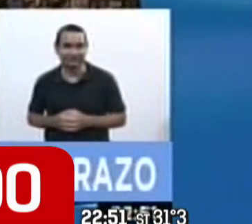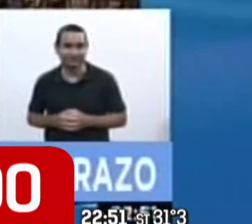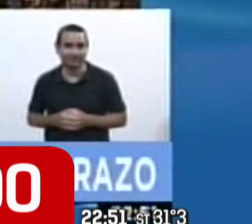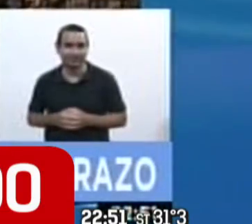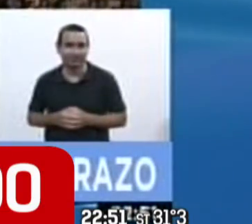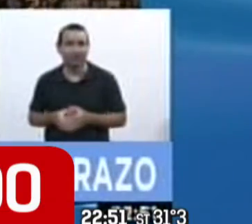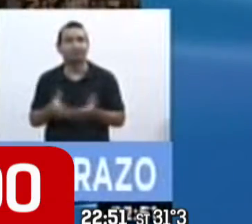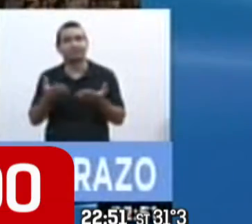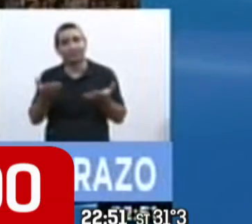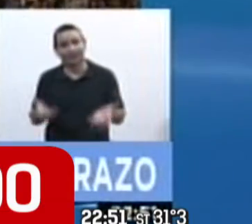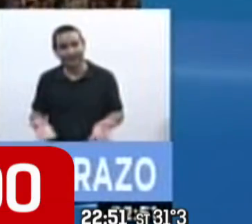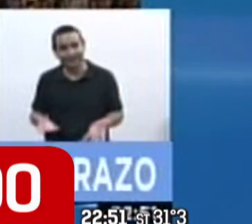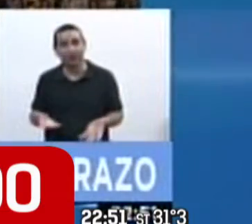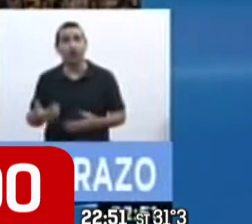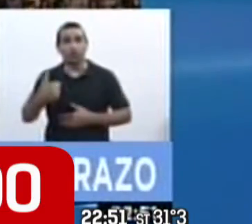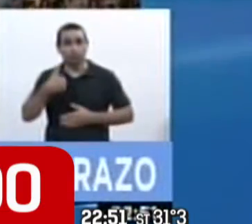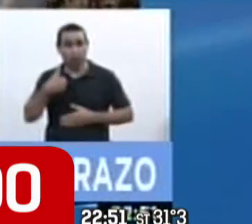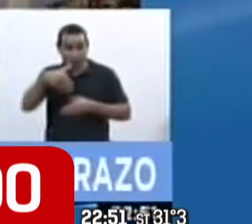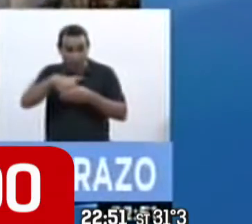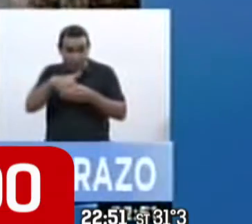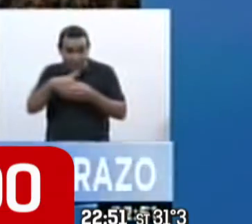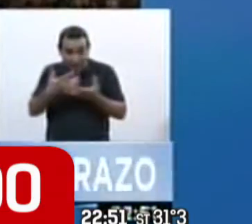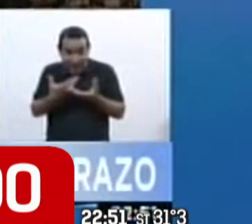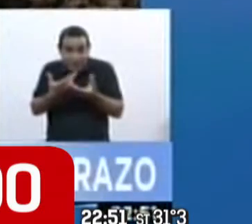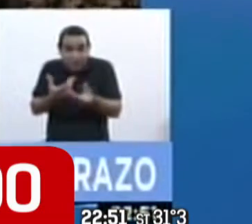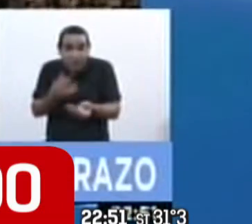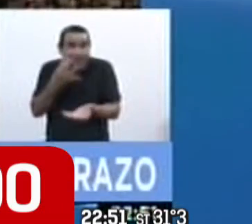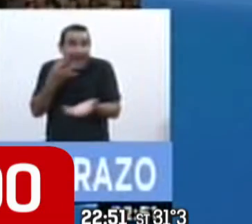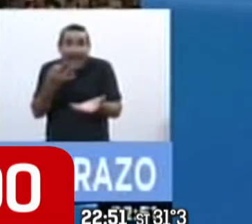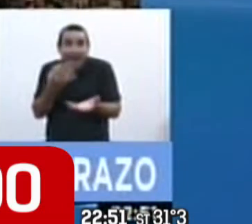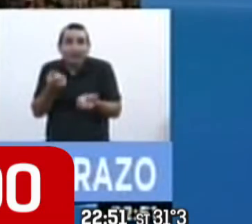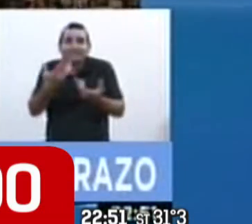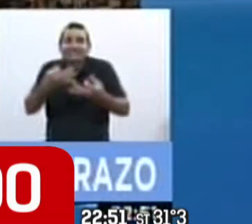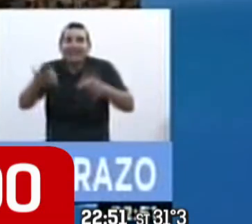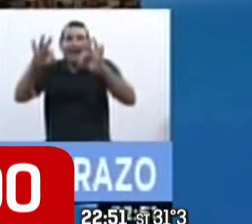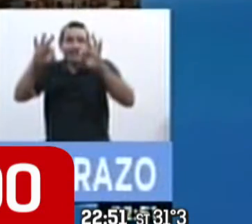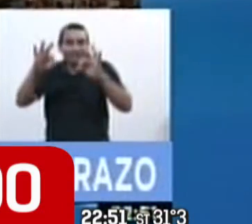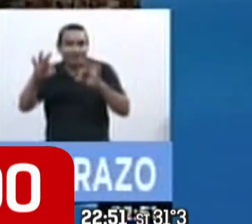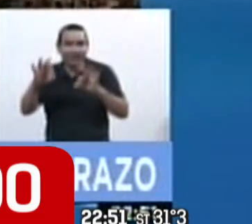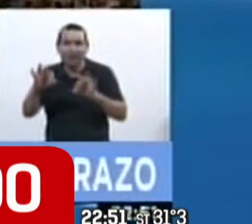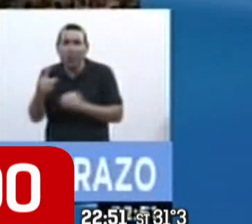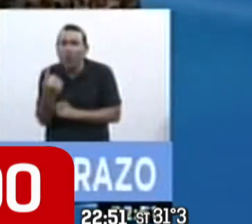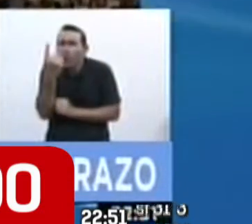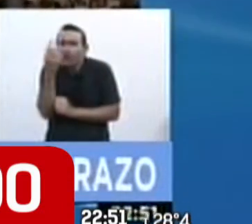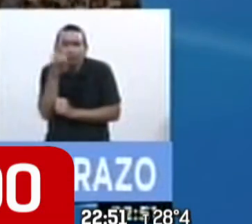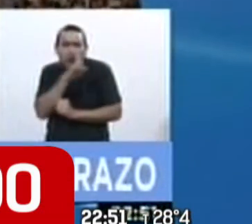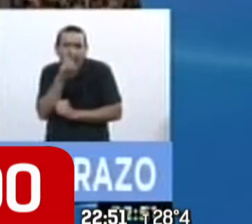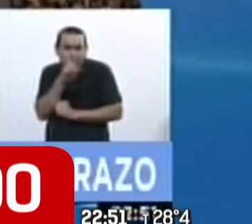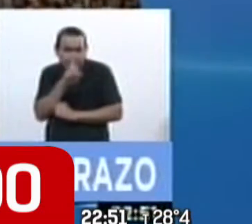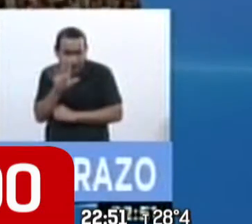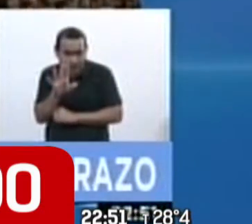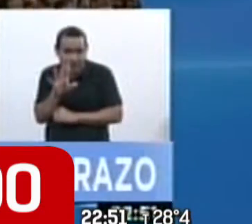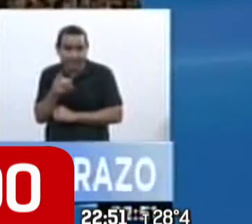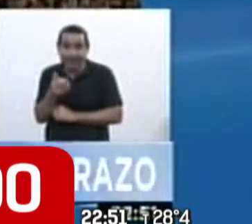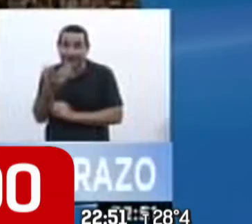Por eso, si mi voto ayuda a salvar que una mujer